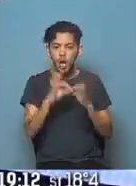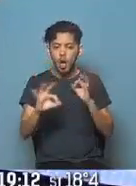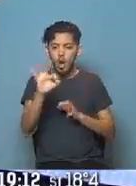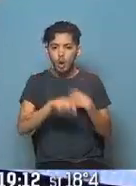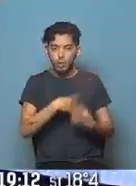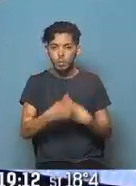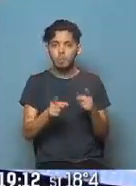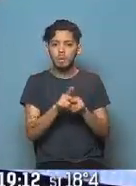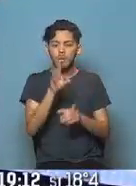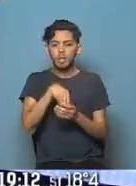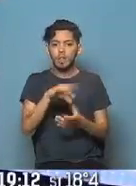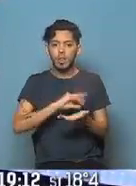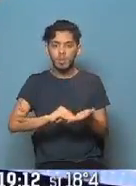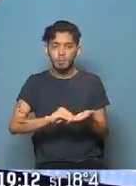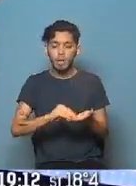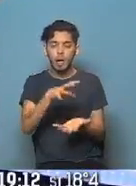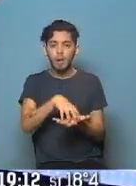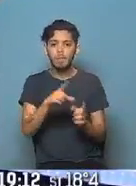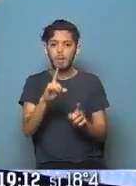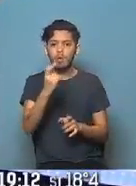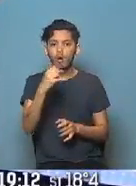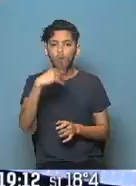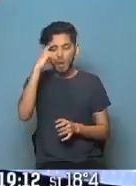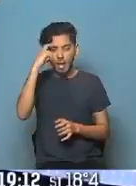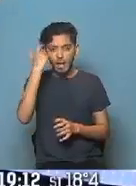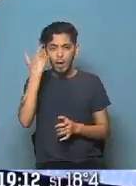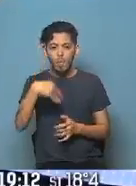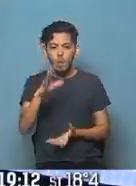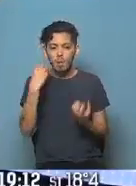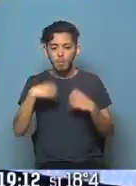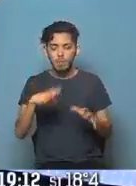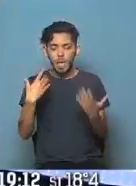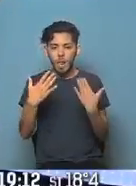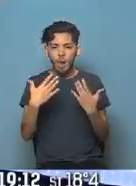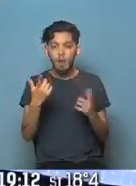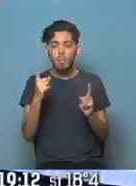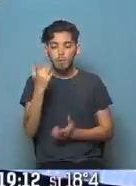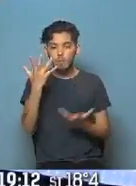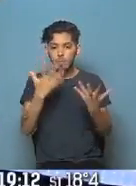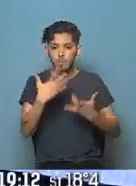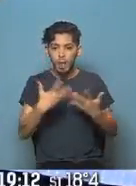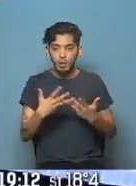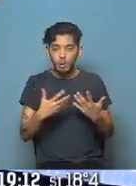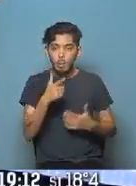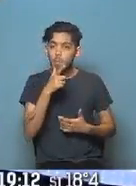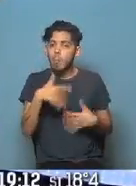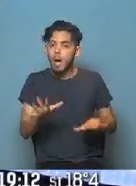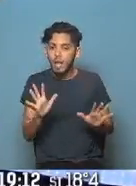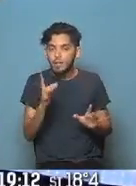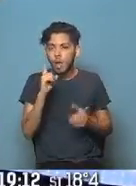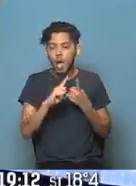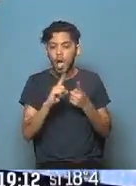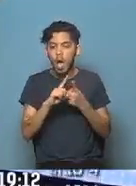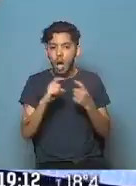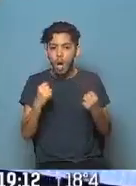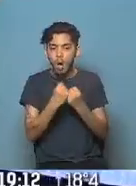de la Cámara de Diputados, mañana va a estar allí el ministro Duhovne, se va a empezar a tratar en las próximas horas el presupuesto. Pareciera que hay un acuerdo, hoy 3